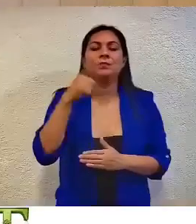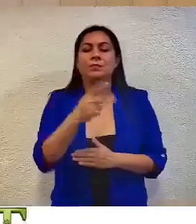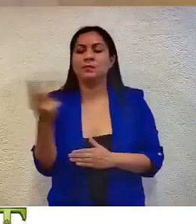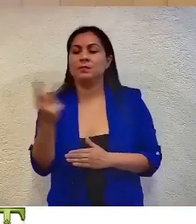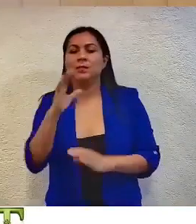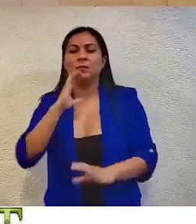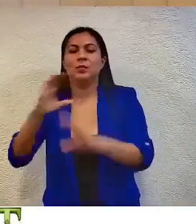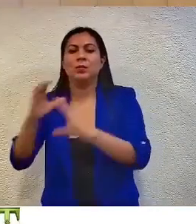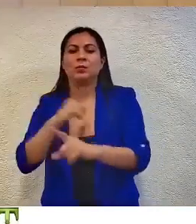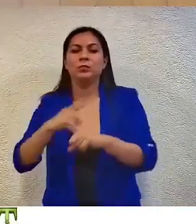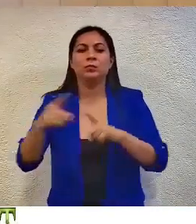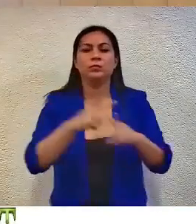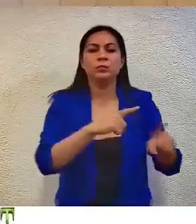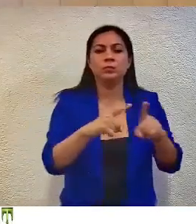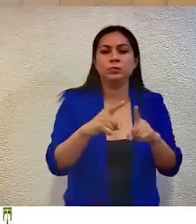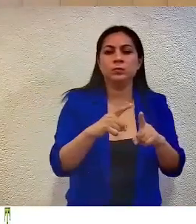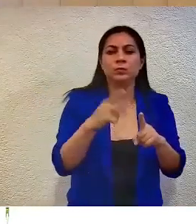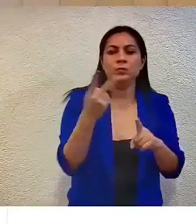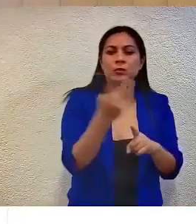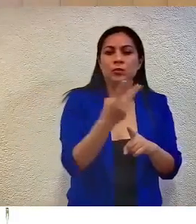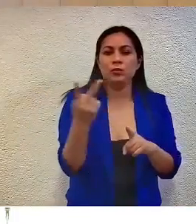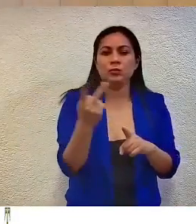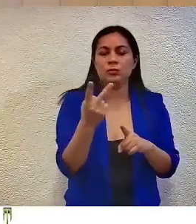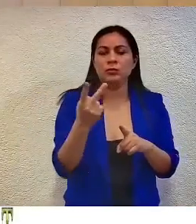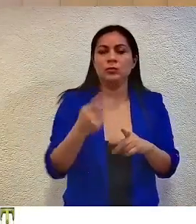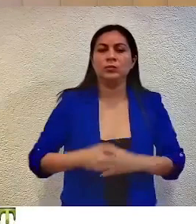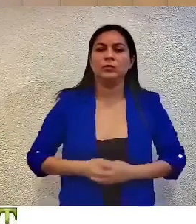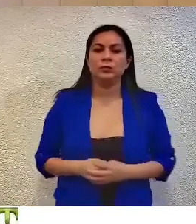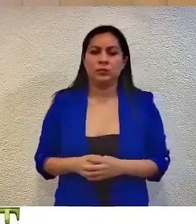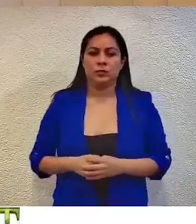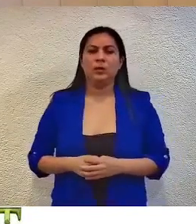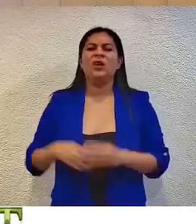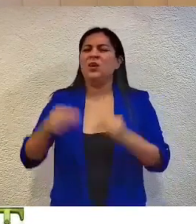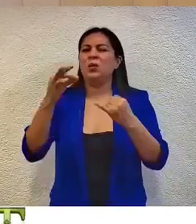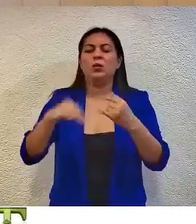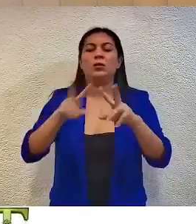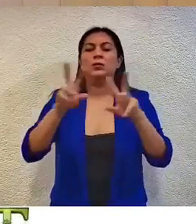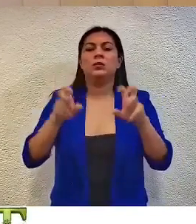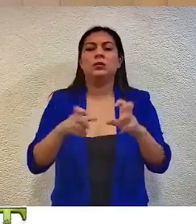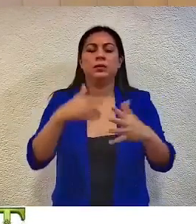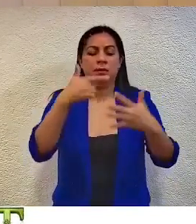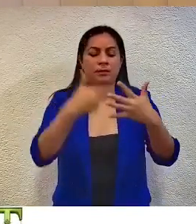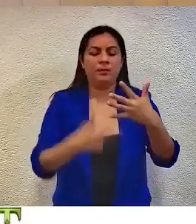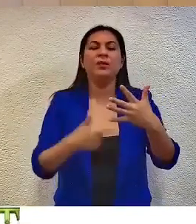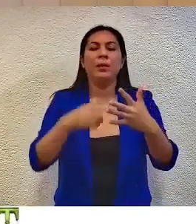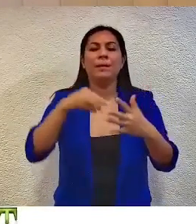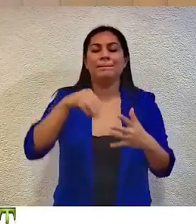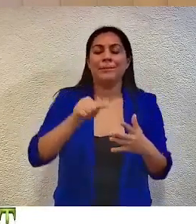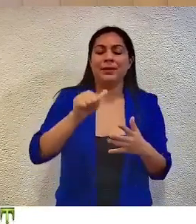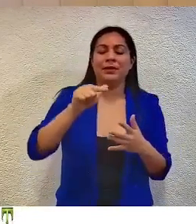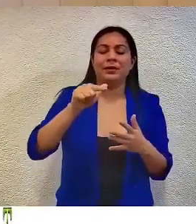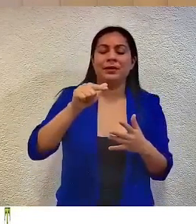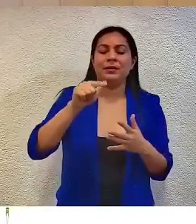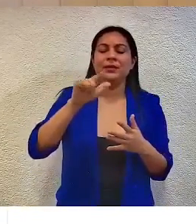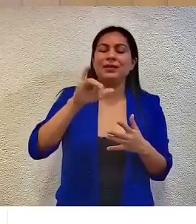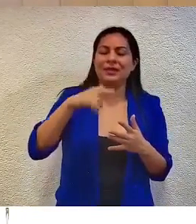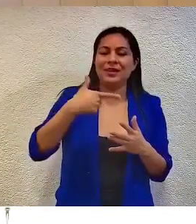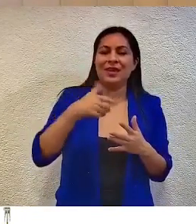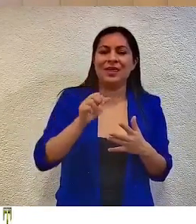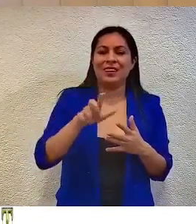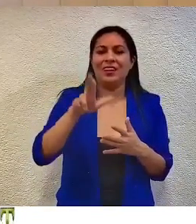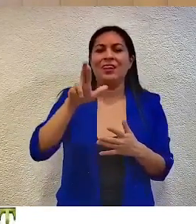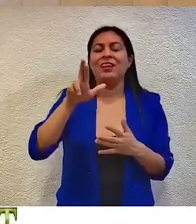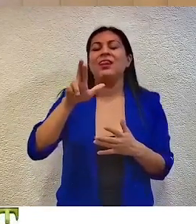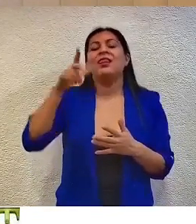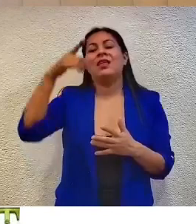de comunicación Interabec y La Noticia en la Montaña. Y en el último asunto, el compareciente es Miguel Ángel Rabadán Delgado, la autoridad